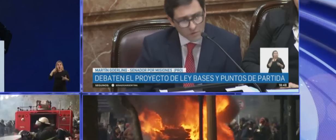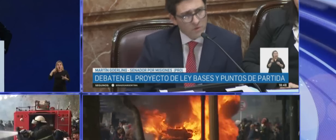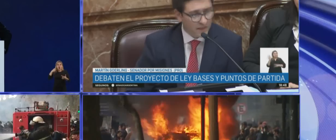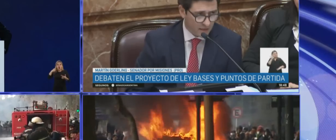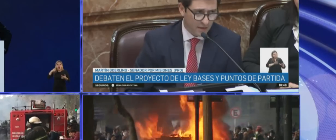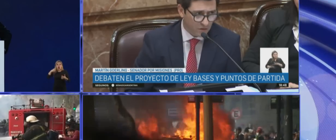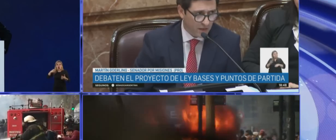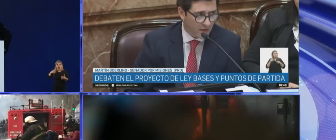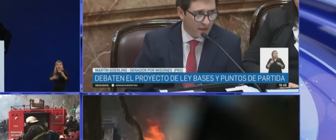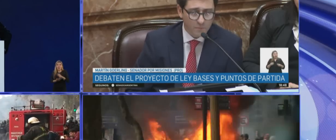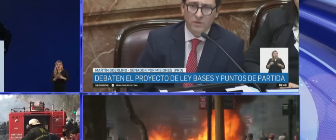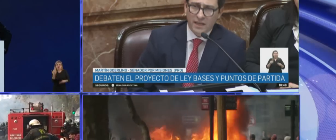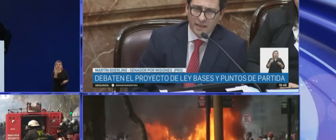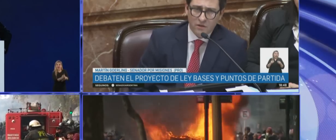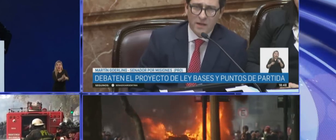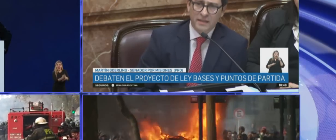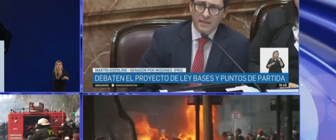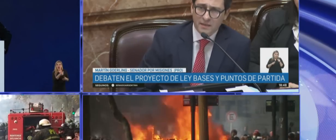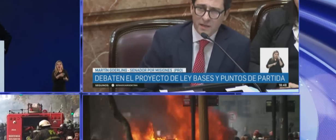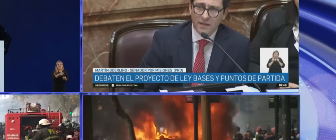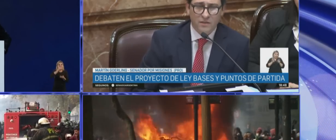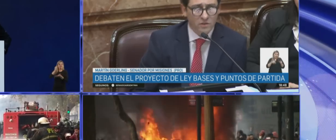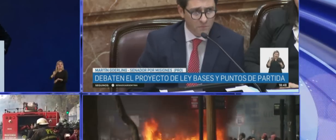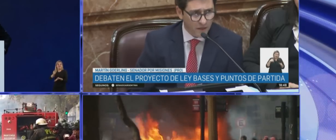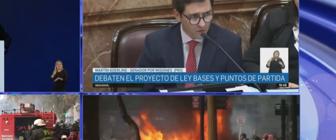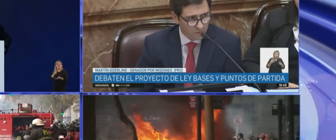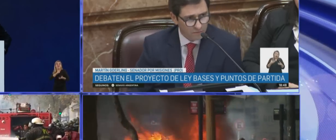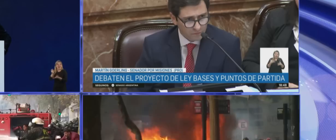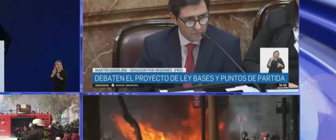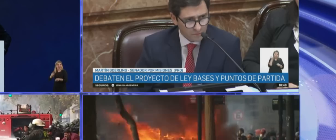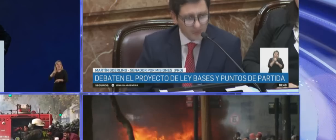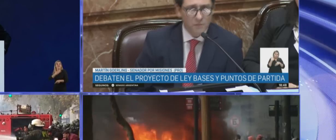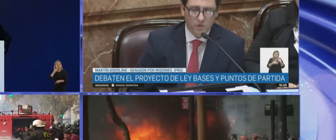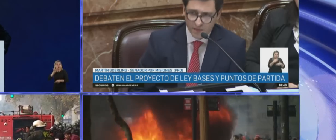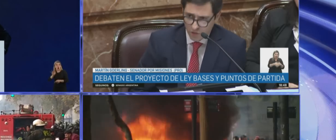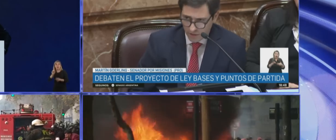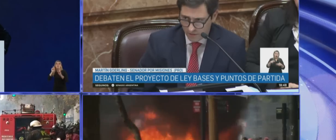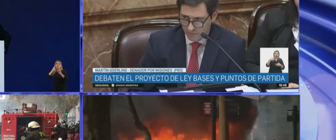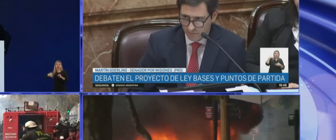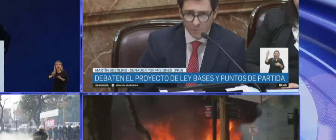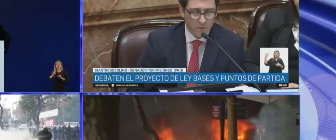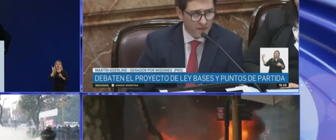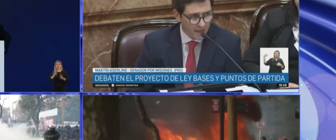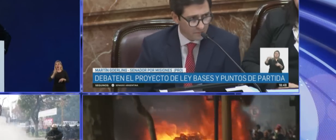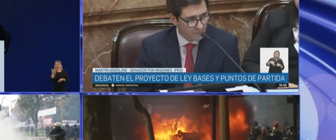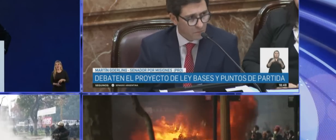cerrar la emisión para financiar al fisco, pero teníamos otro problema, que era la emisión endógena de dinero.